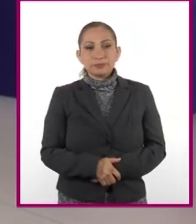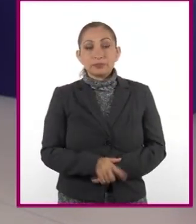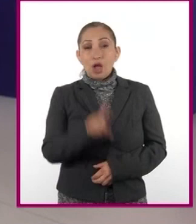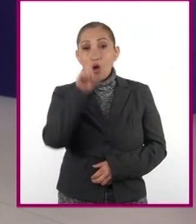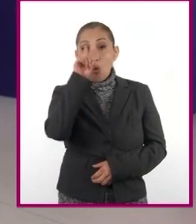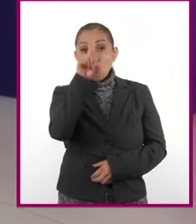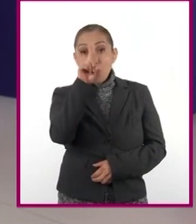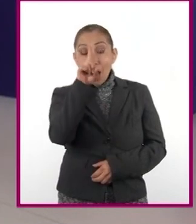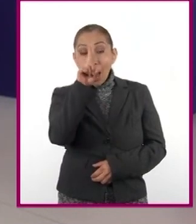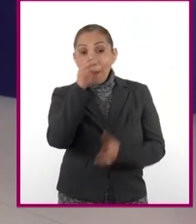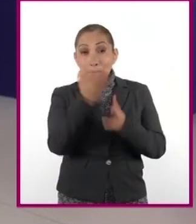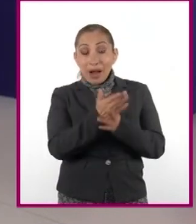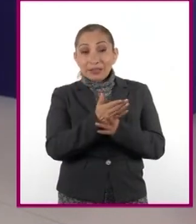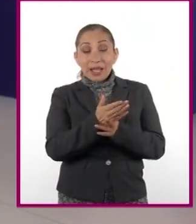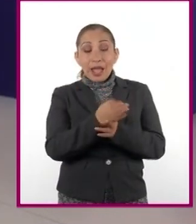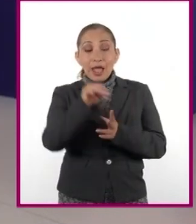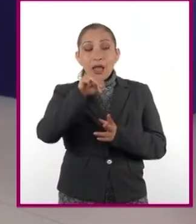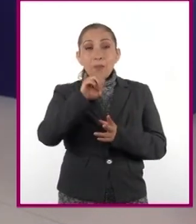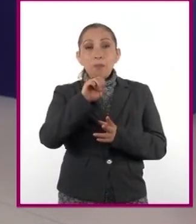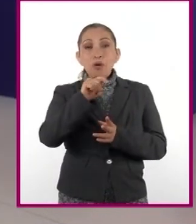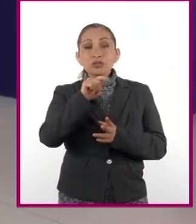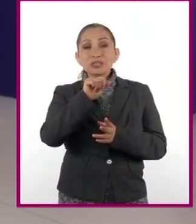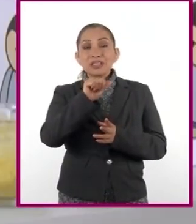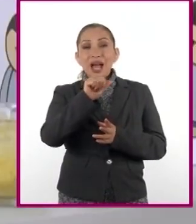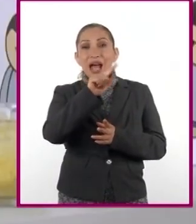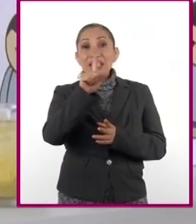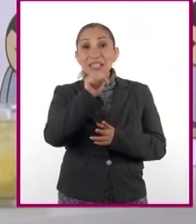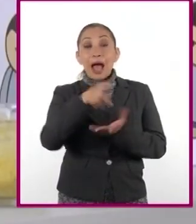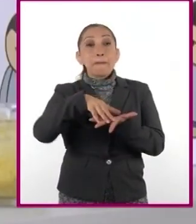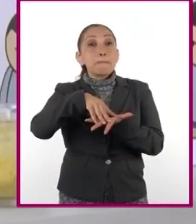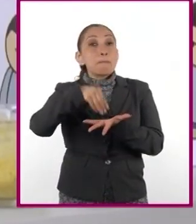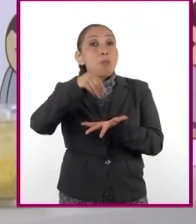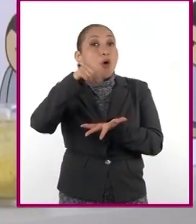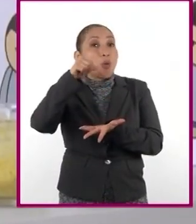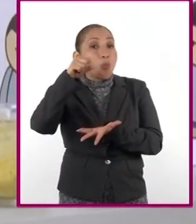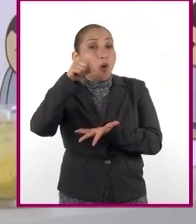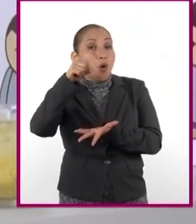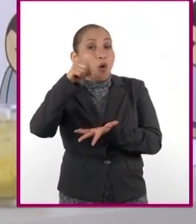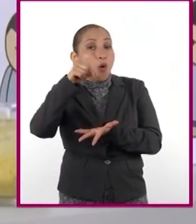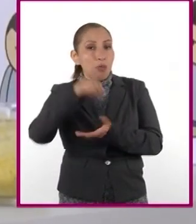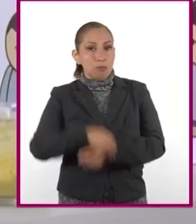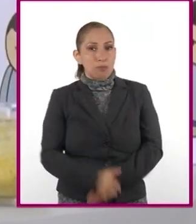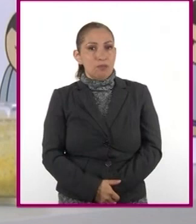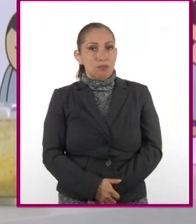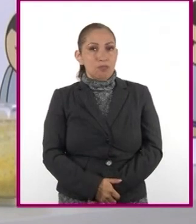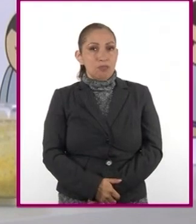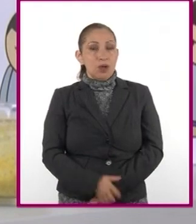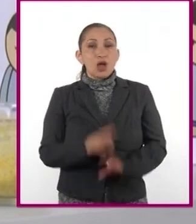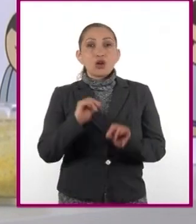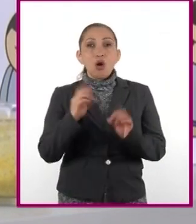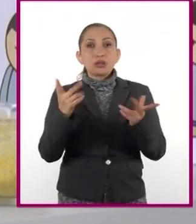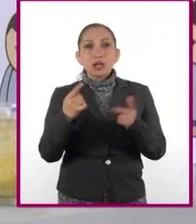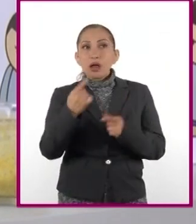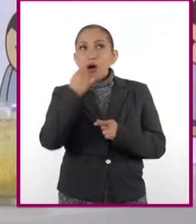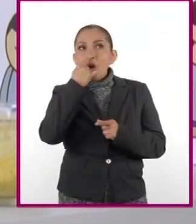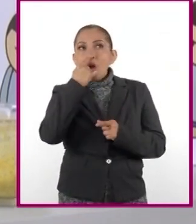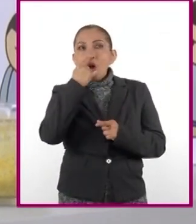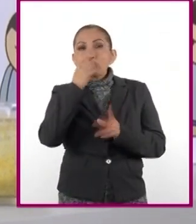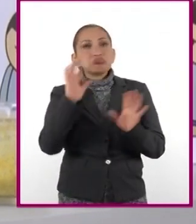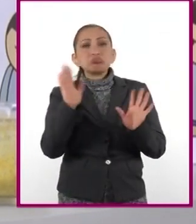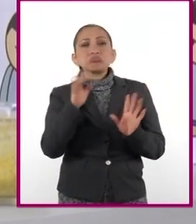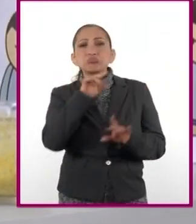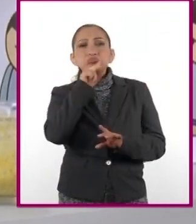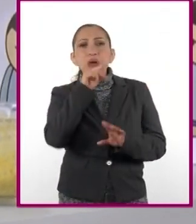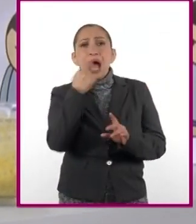1 parte de mostaza. En polvo. Y dicho sea de paso, no genera olores, así que no